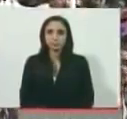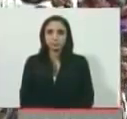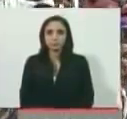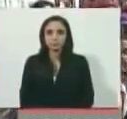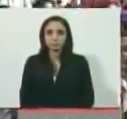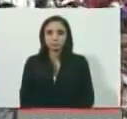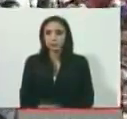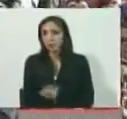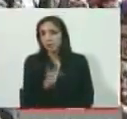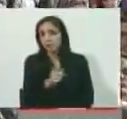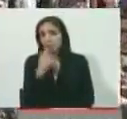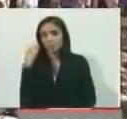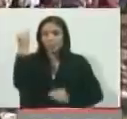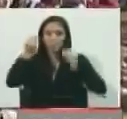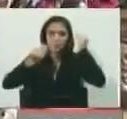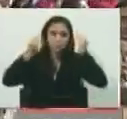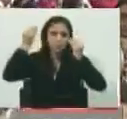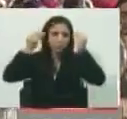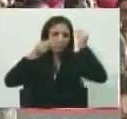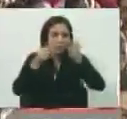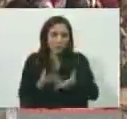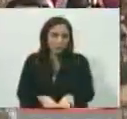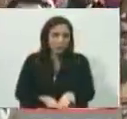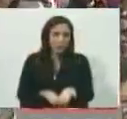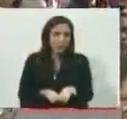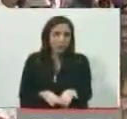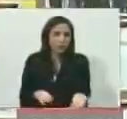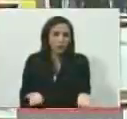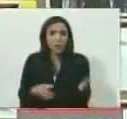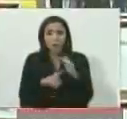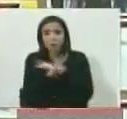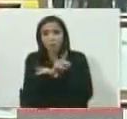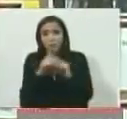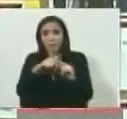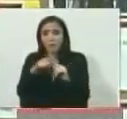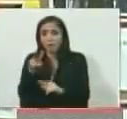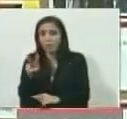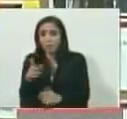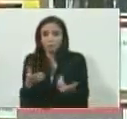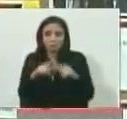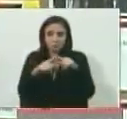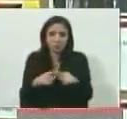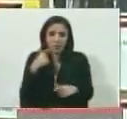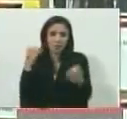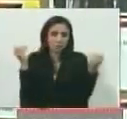No vayas tú a pensar que la cosa va a ser 2 más 2 son 4. No, mi rey.